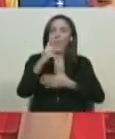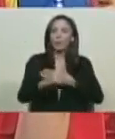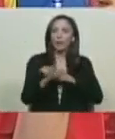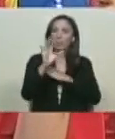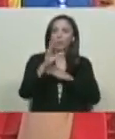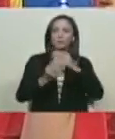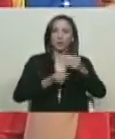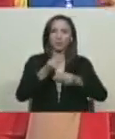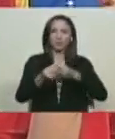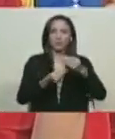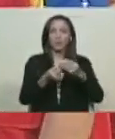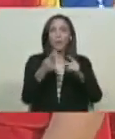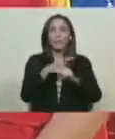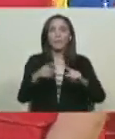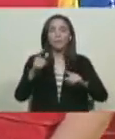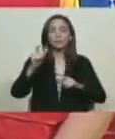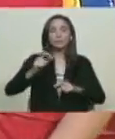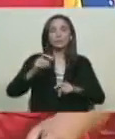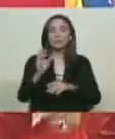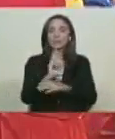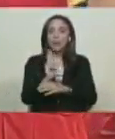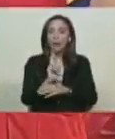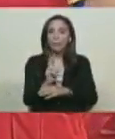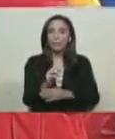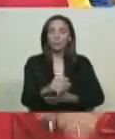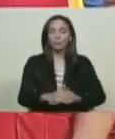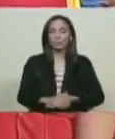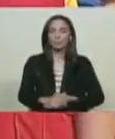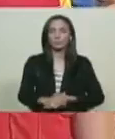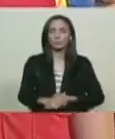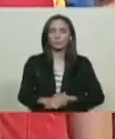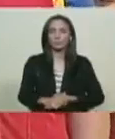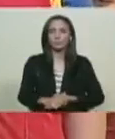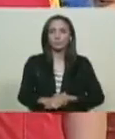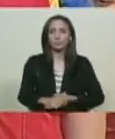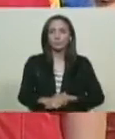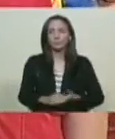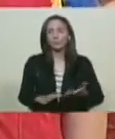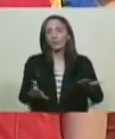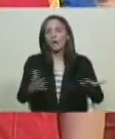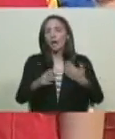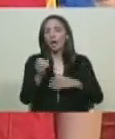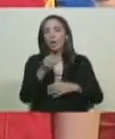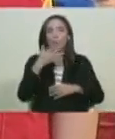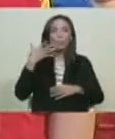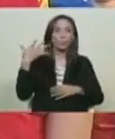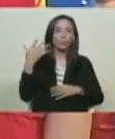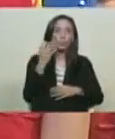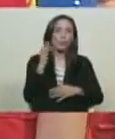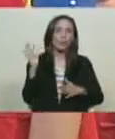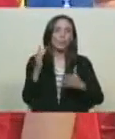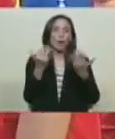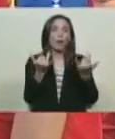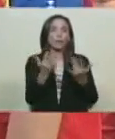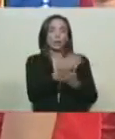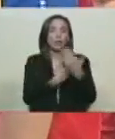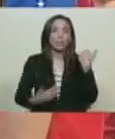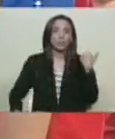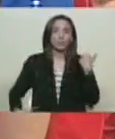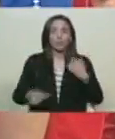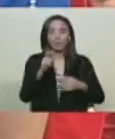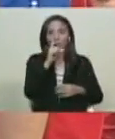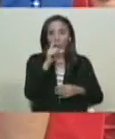Pero necesitamos también preservar nuestros actores. Y para nosotros es un orgullo que un hermano transportista